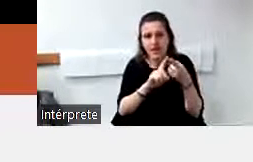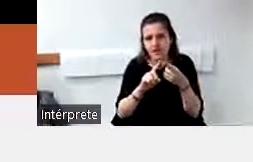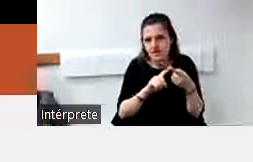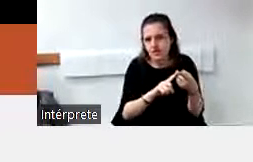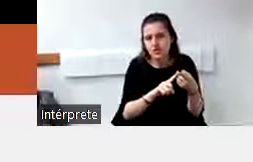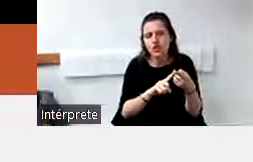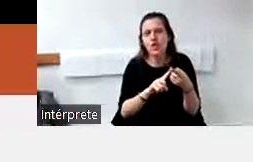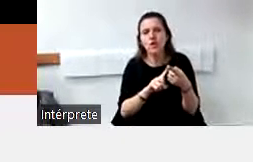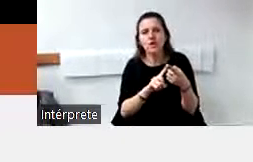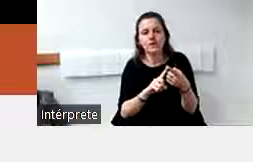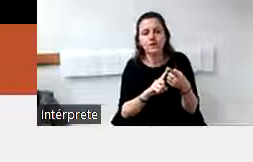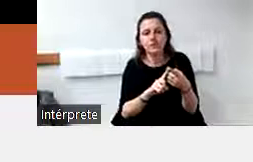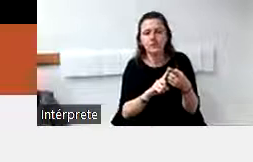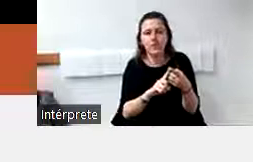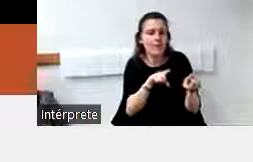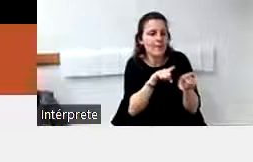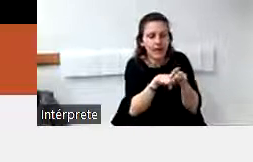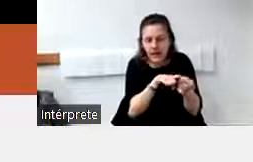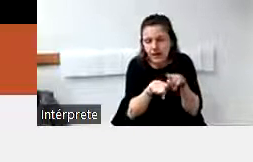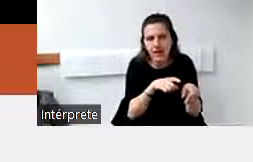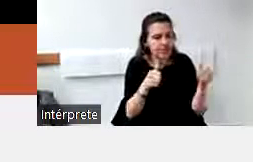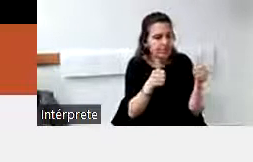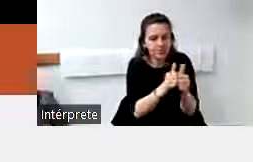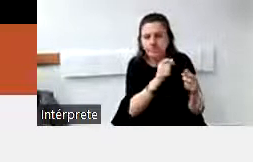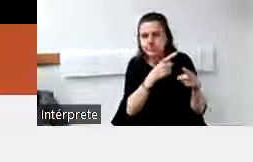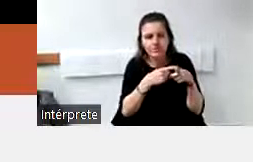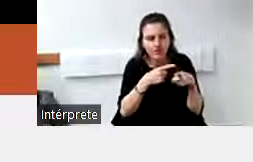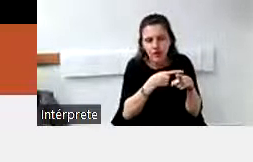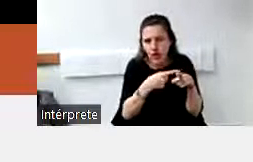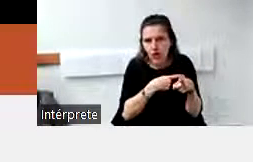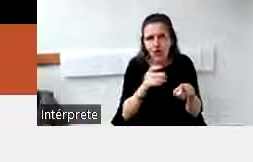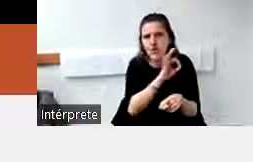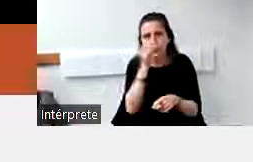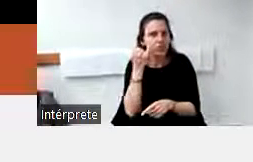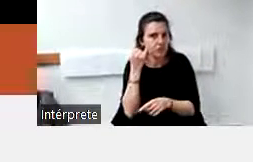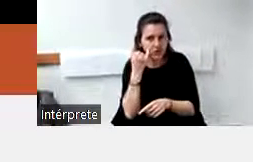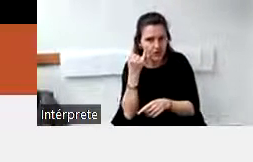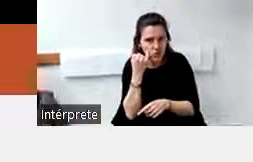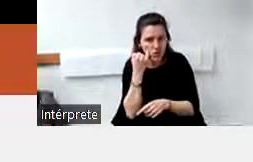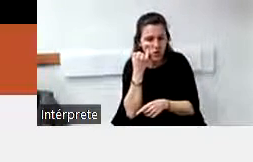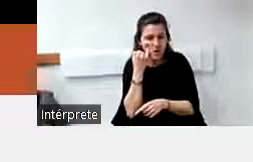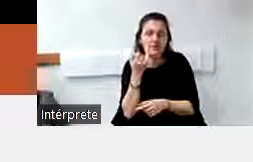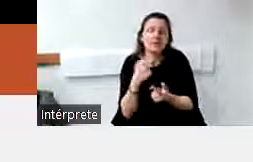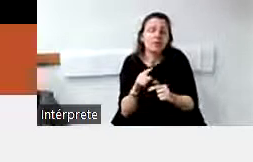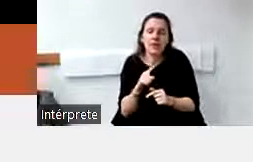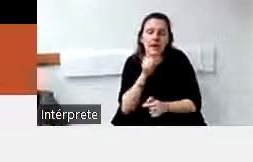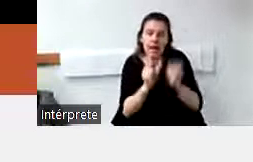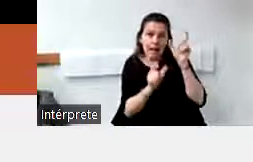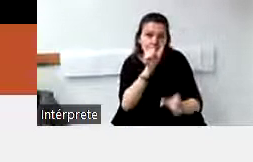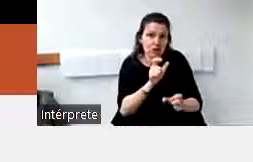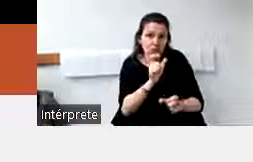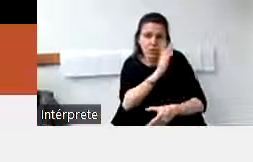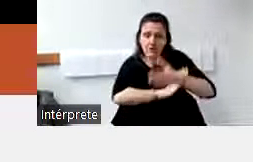afectivas y sexuales, en tanto las personas con discapacidad son seres sexuales y sexuados,